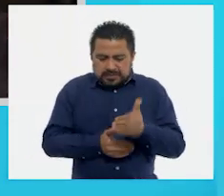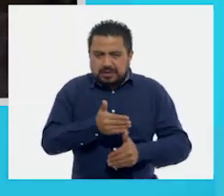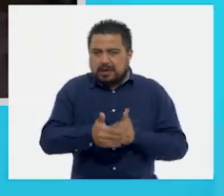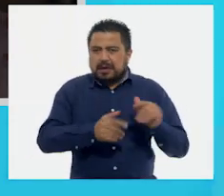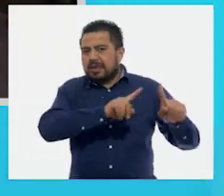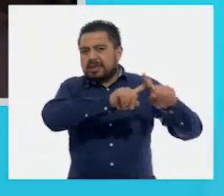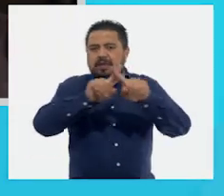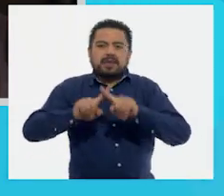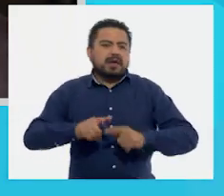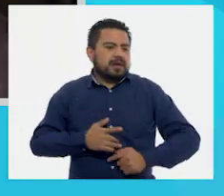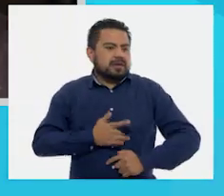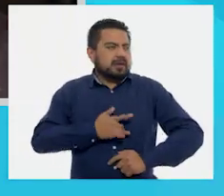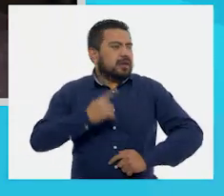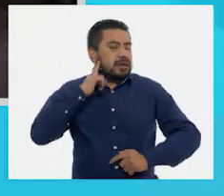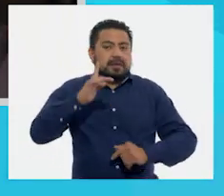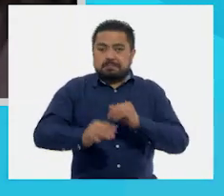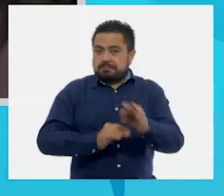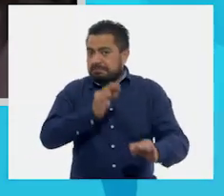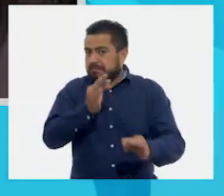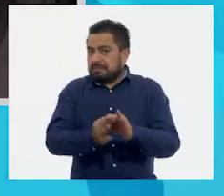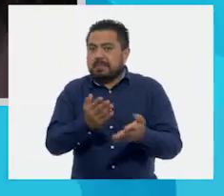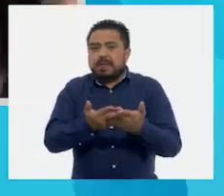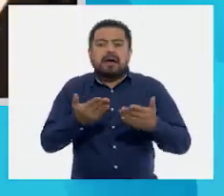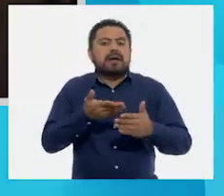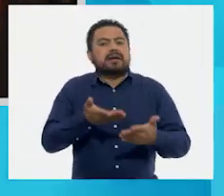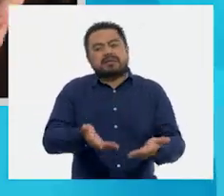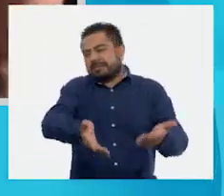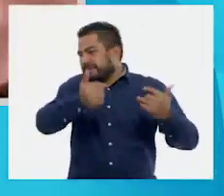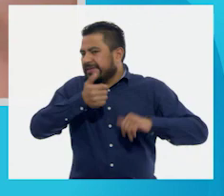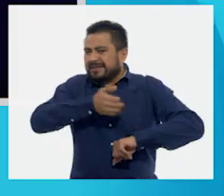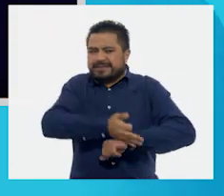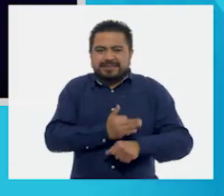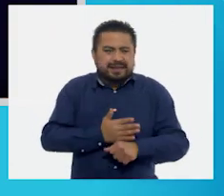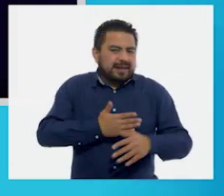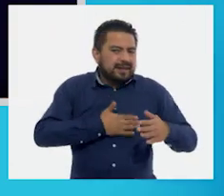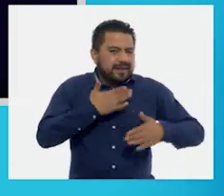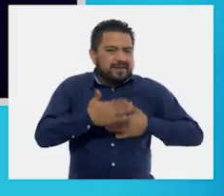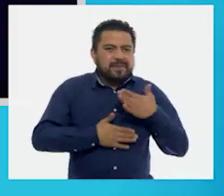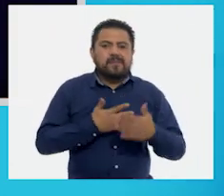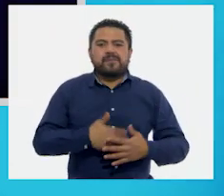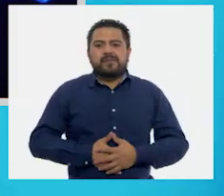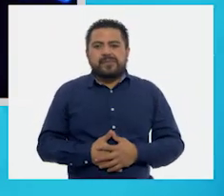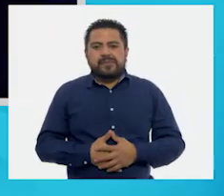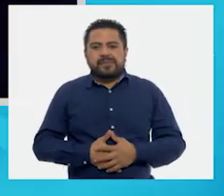de diferentes sonidos. ¿Están listos? ¡Vamos a divertirnos!